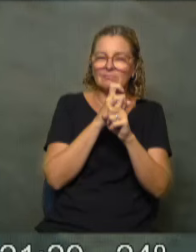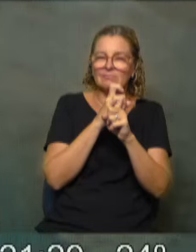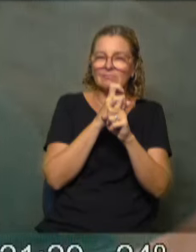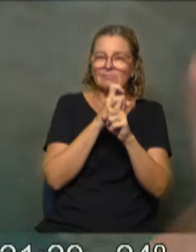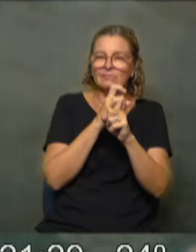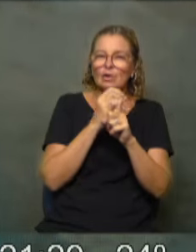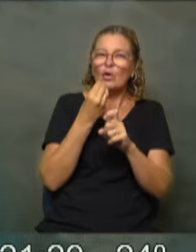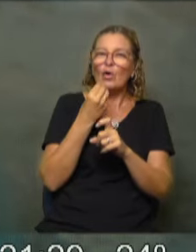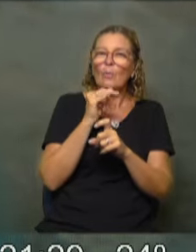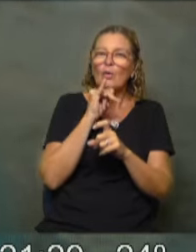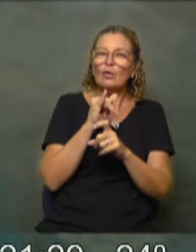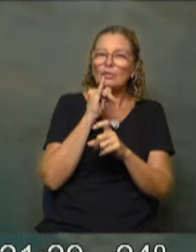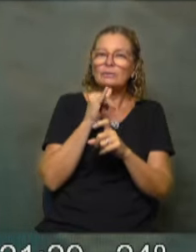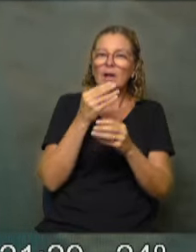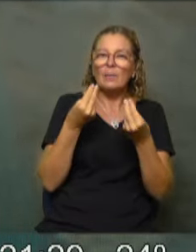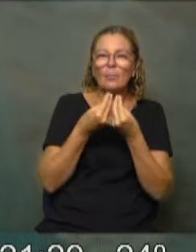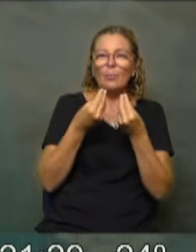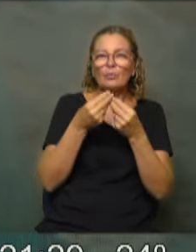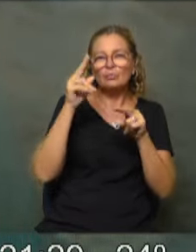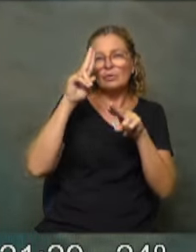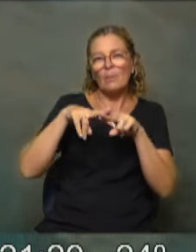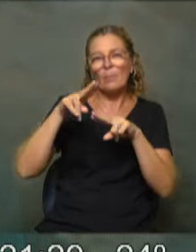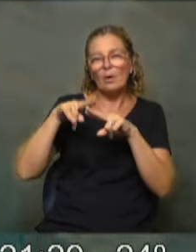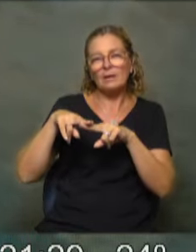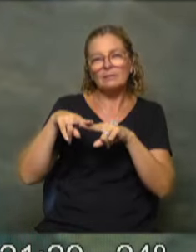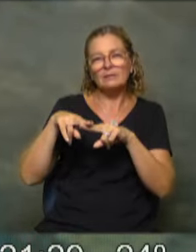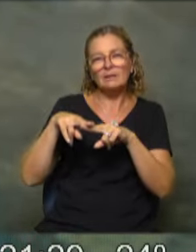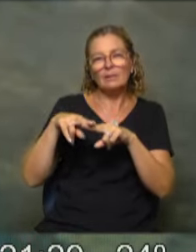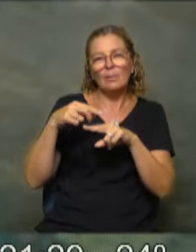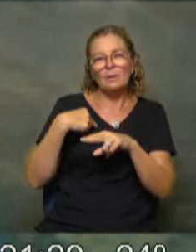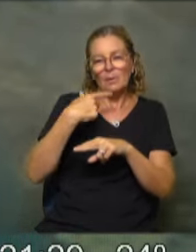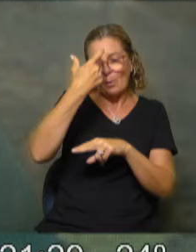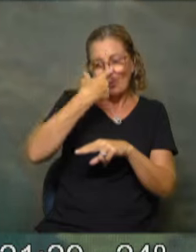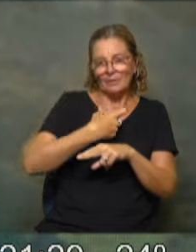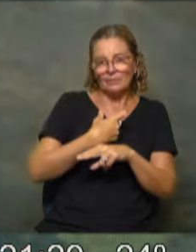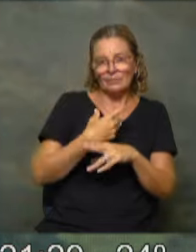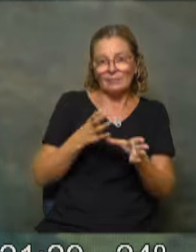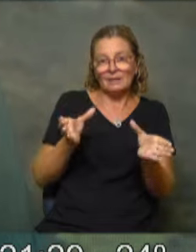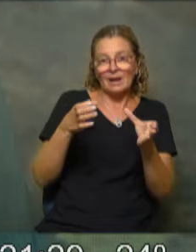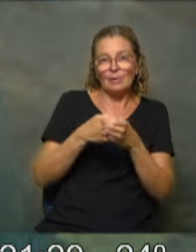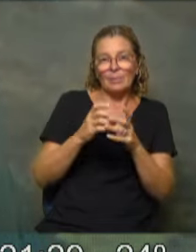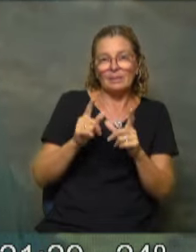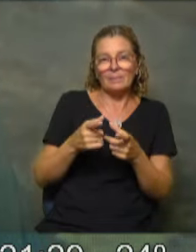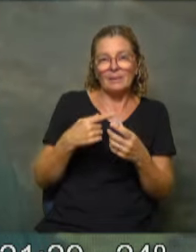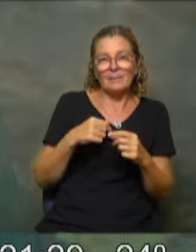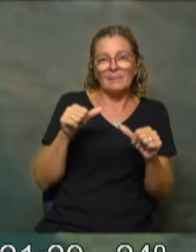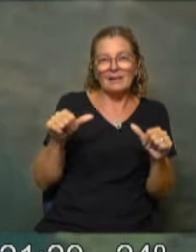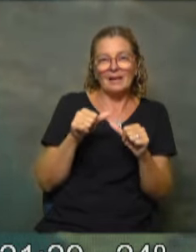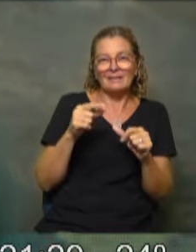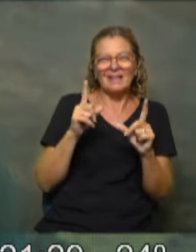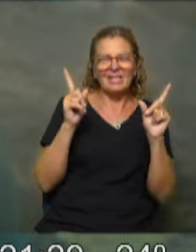Cómo contar tanta muerte. Claro. O por lo menos en lo personal, a mí y al equipo también, se me hace difícil.